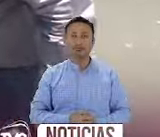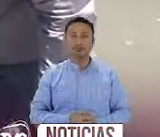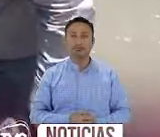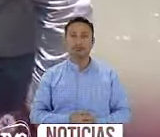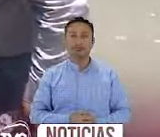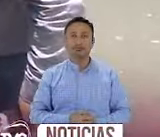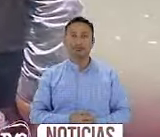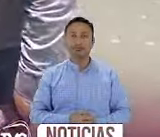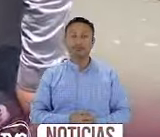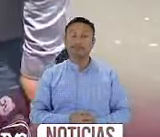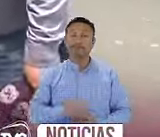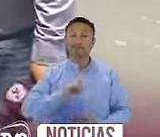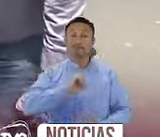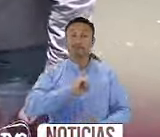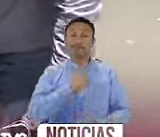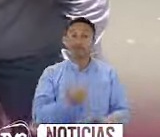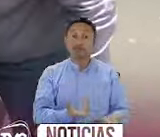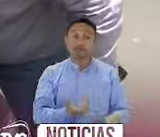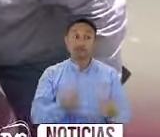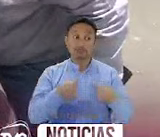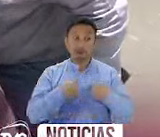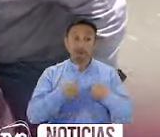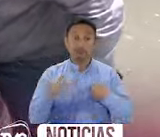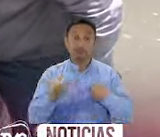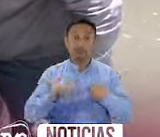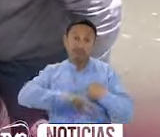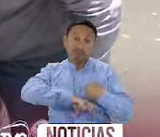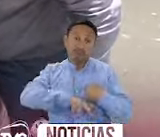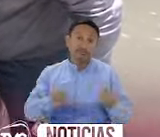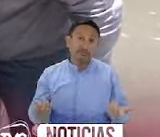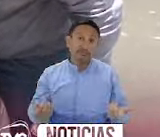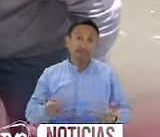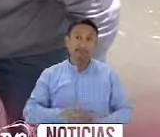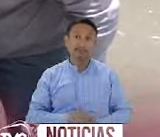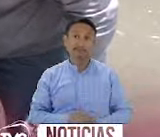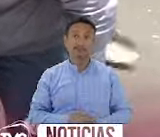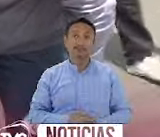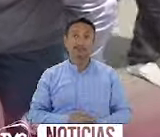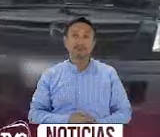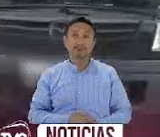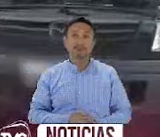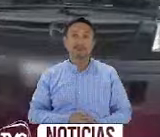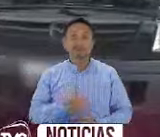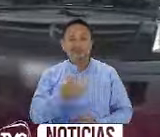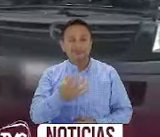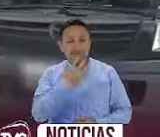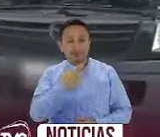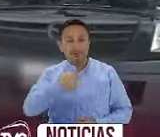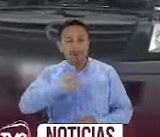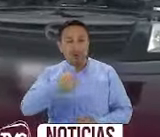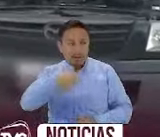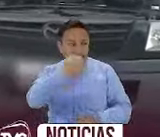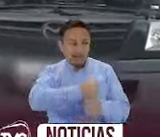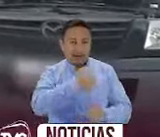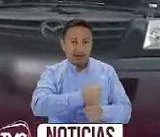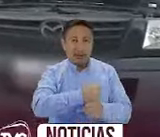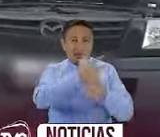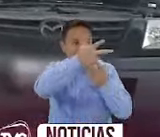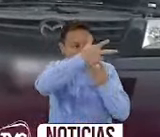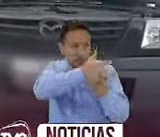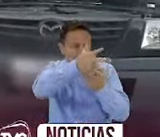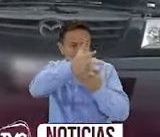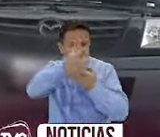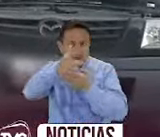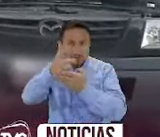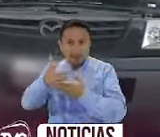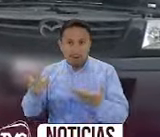señores. También nosotros fuimos víctimas de la delincuencia. Es muy indignante porque nosotros estamos trabajando, realizando nuestro trabajo y